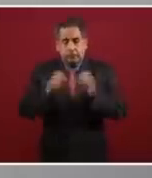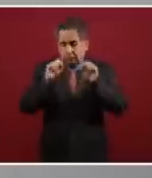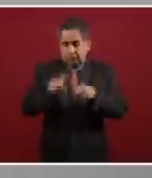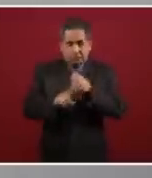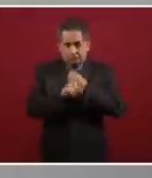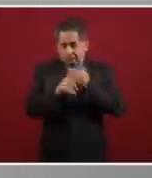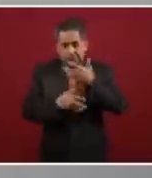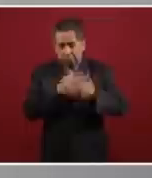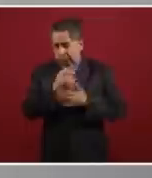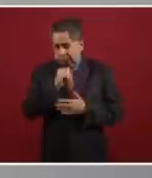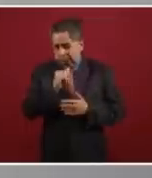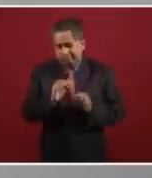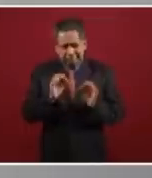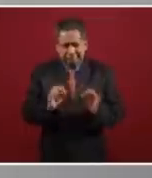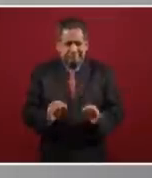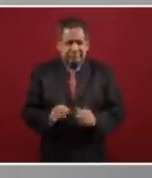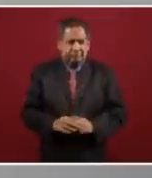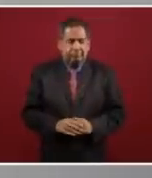violencia,